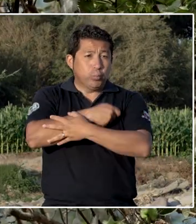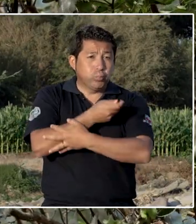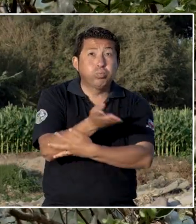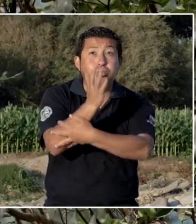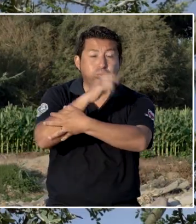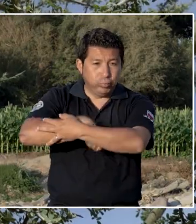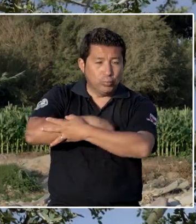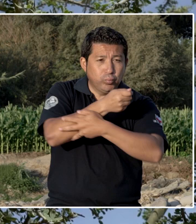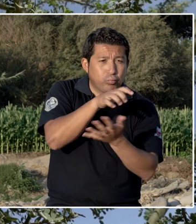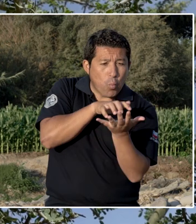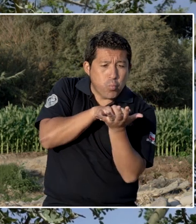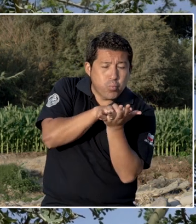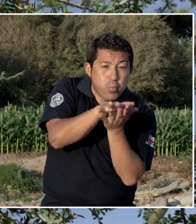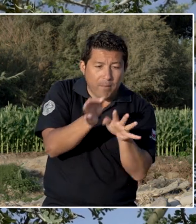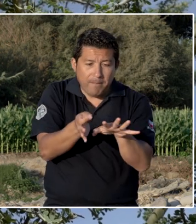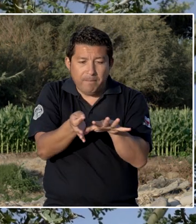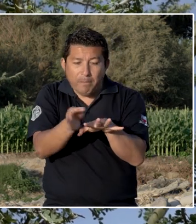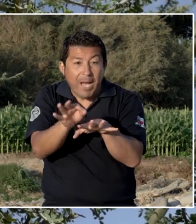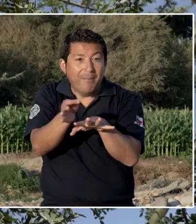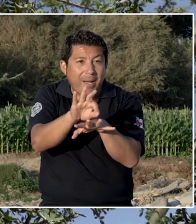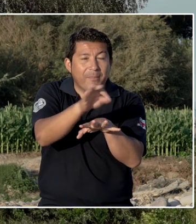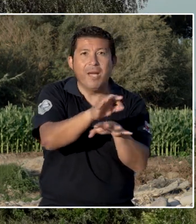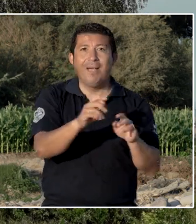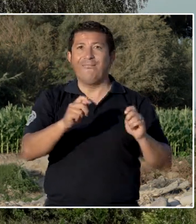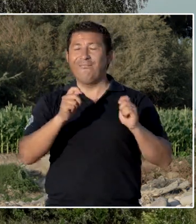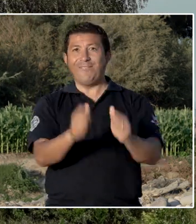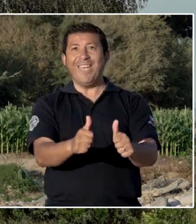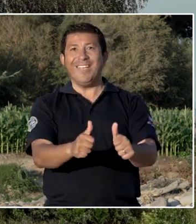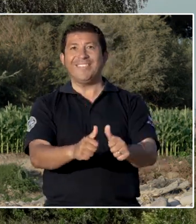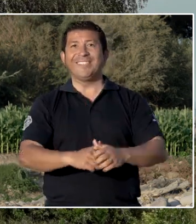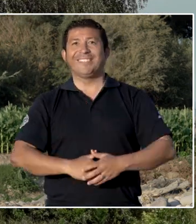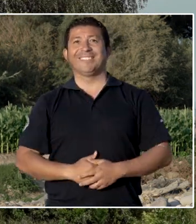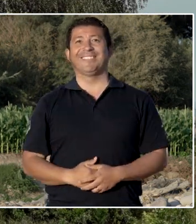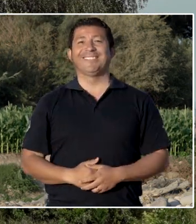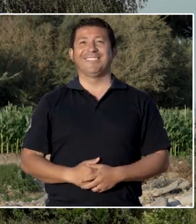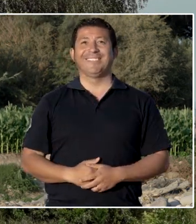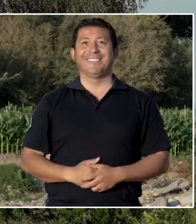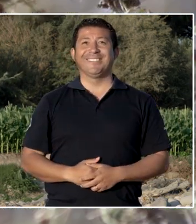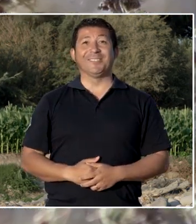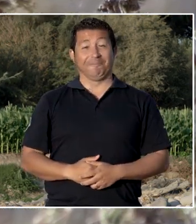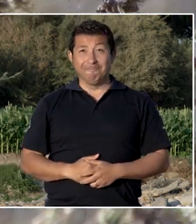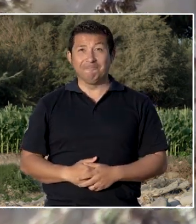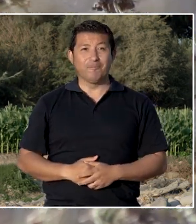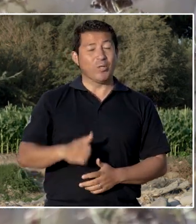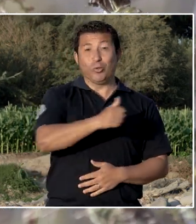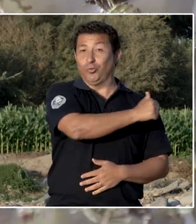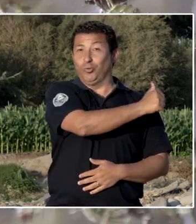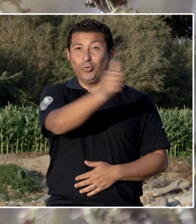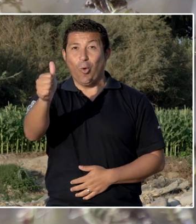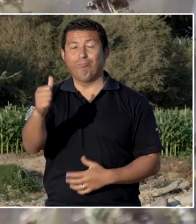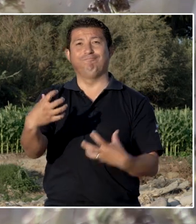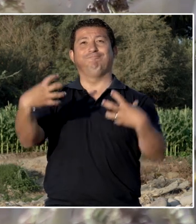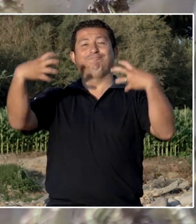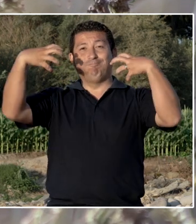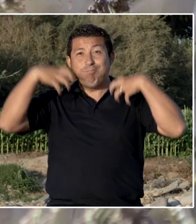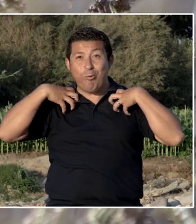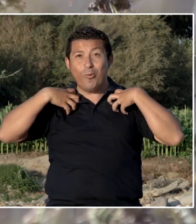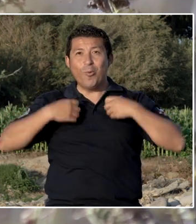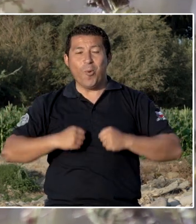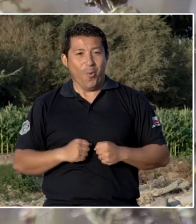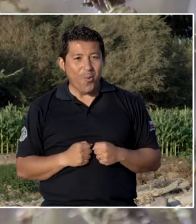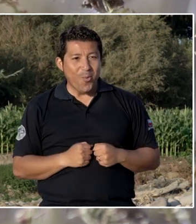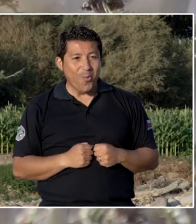vegetación nativa y fomentar buenas prácticas agrícolas si todos nos hacemos responsables